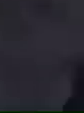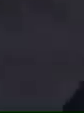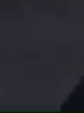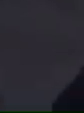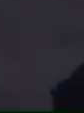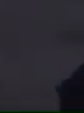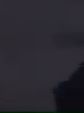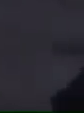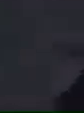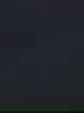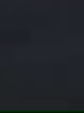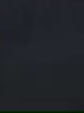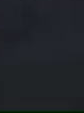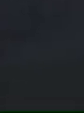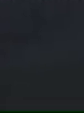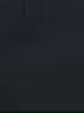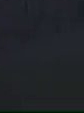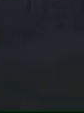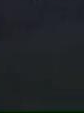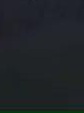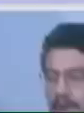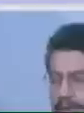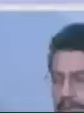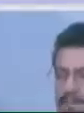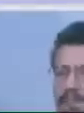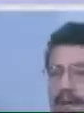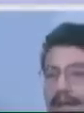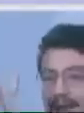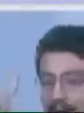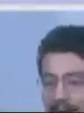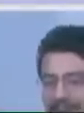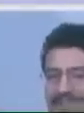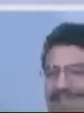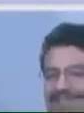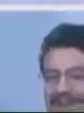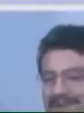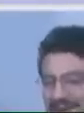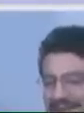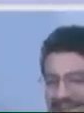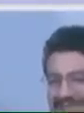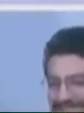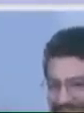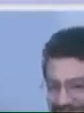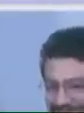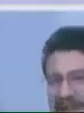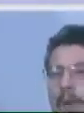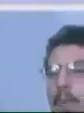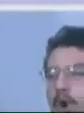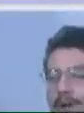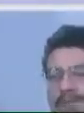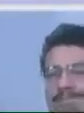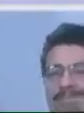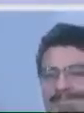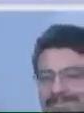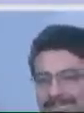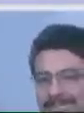primero serán los pobres e impulsará el sector agrícola. La verdadera causa del deterioro económico que vive el Estado de México es la corrupción, por lo tanto lo primero que hay que